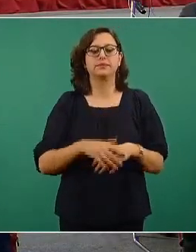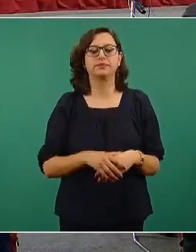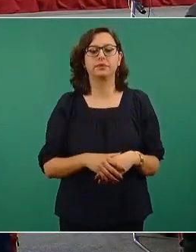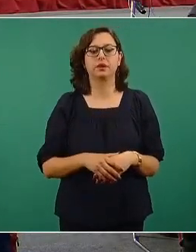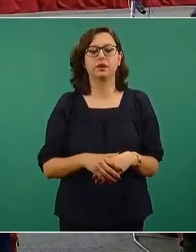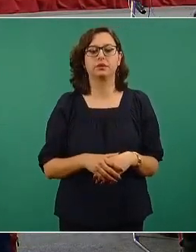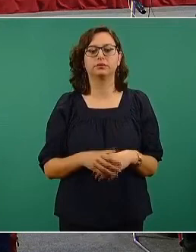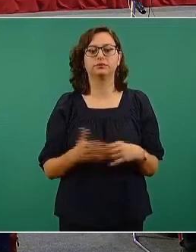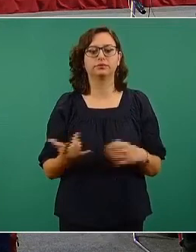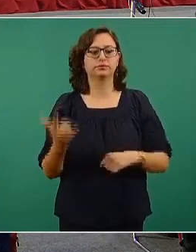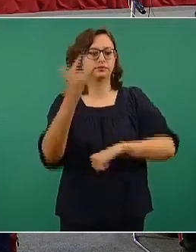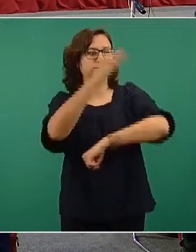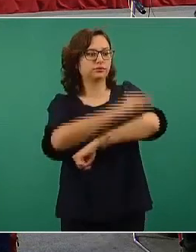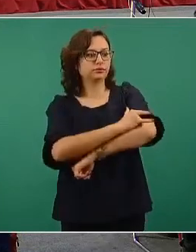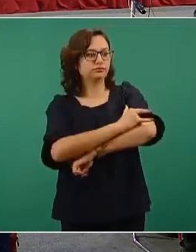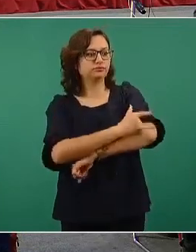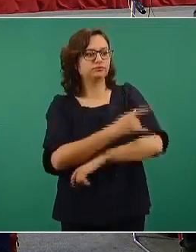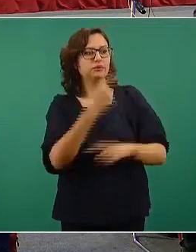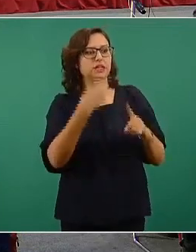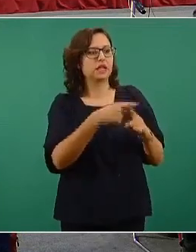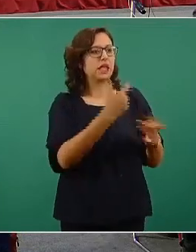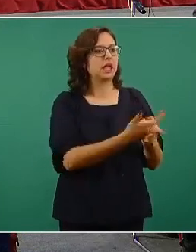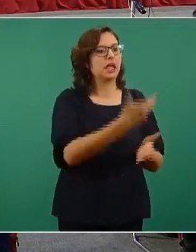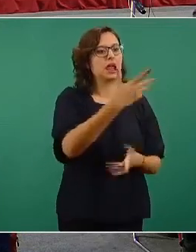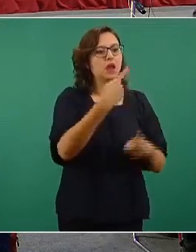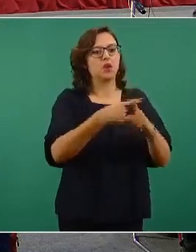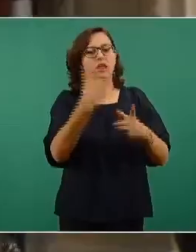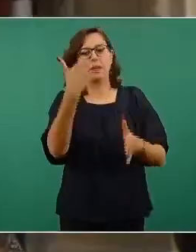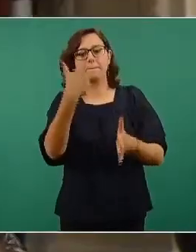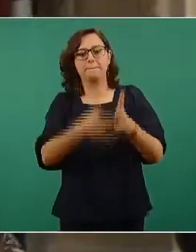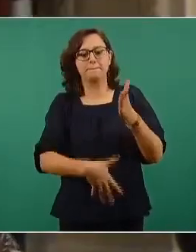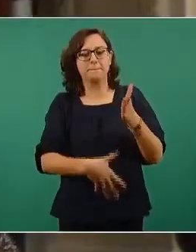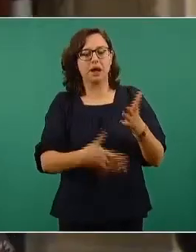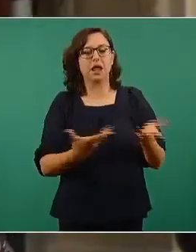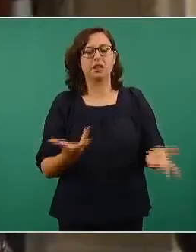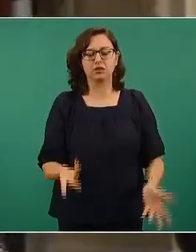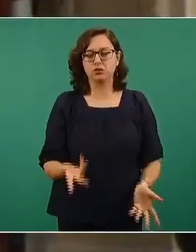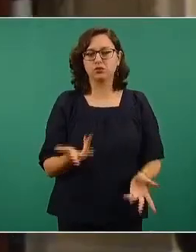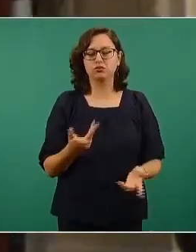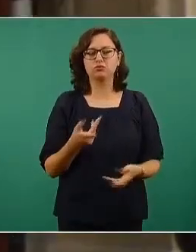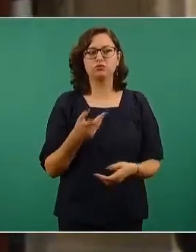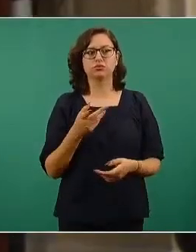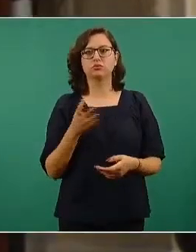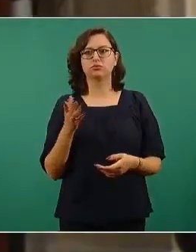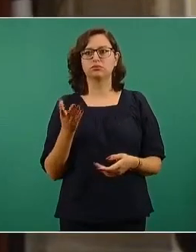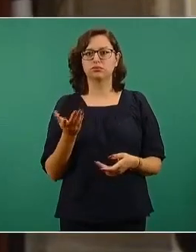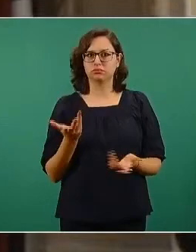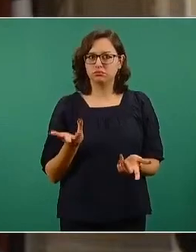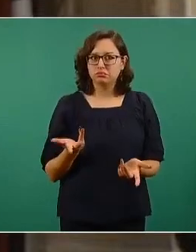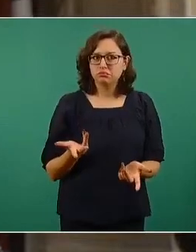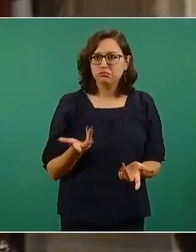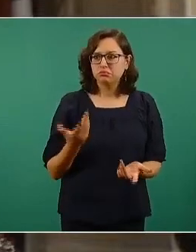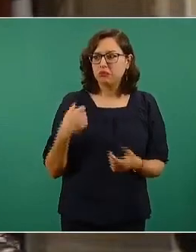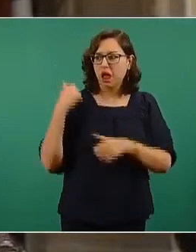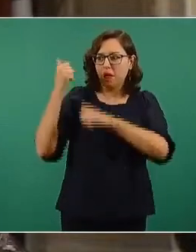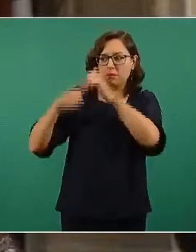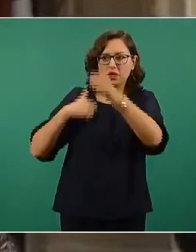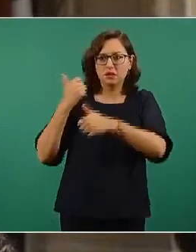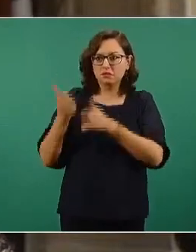los Precios del Aeropuerto. Pero durante todo el mes de abril, la página de Quién es Quién en los Precios del Aeropuerto no funciona.